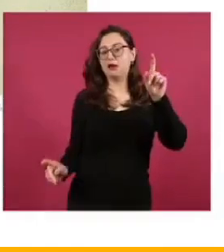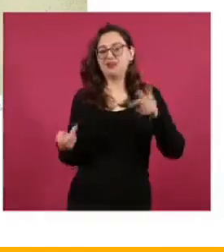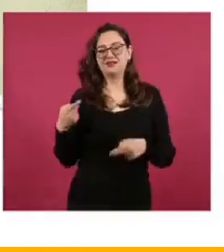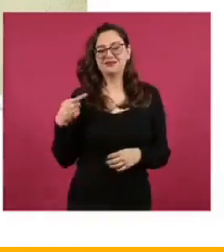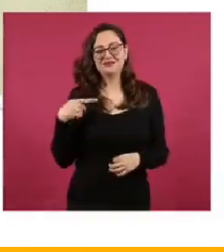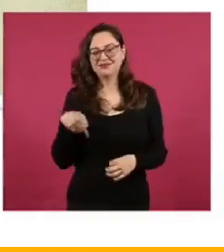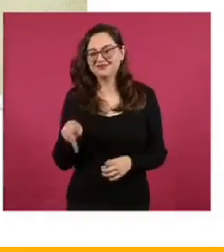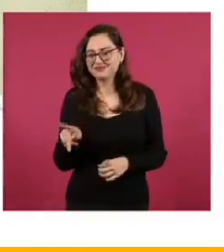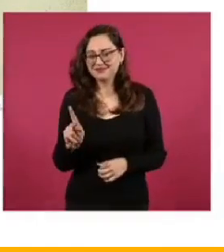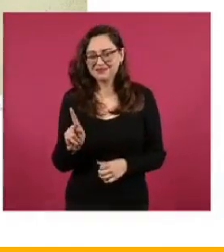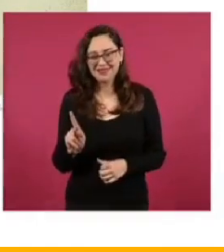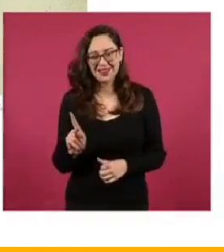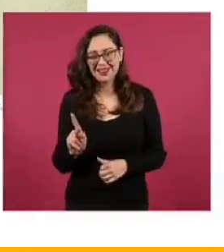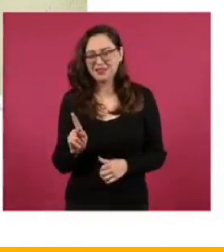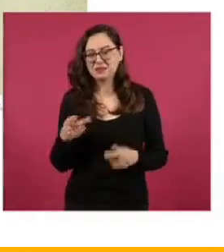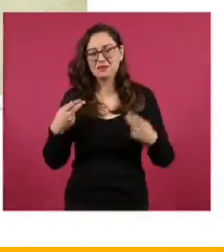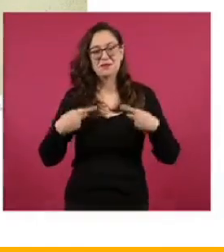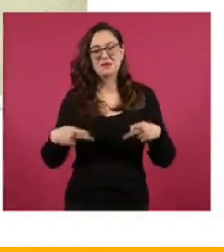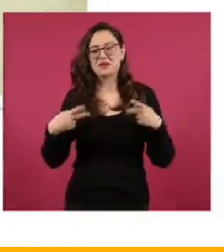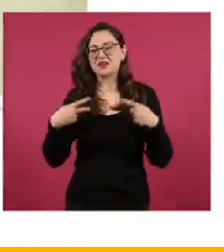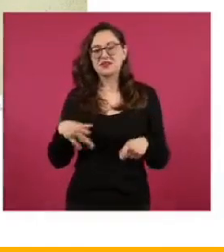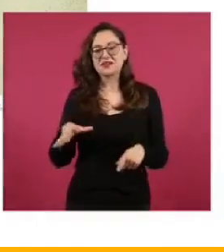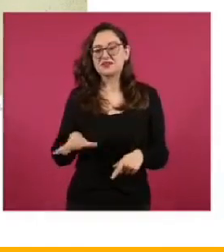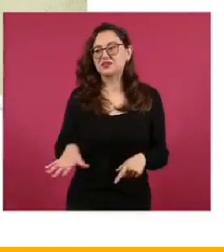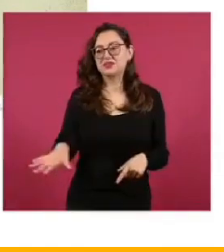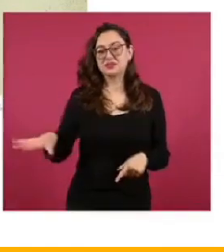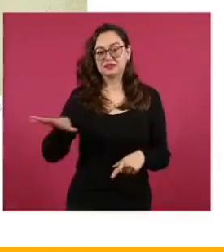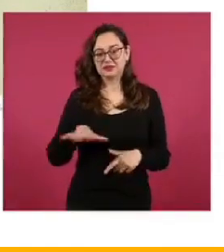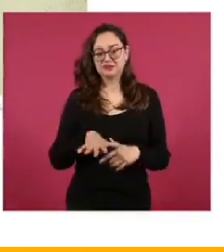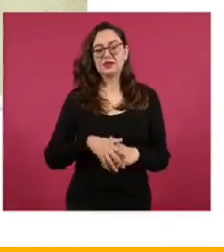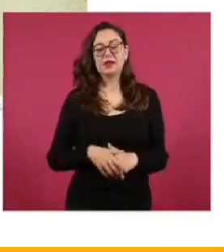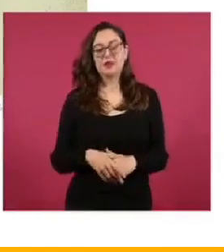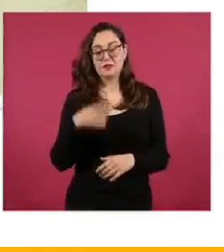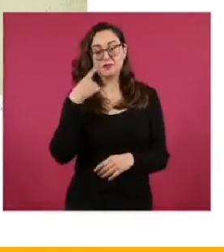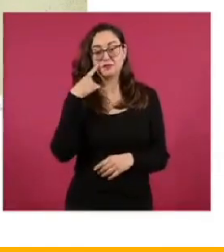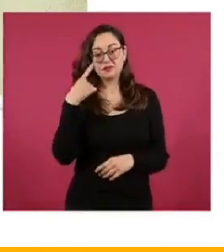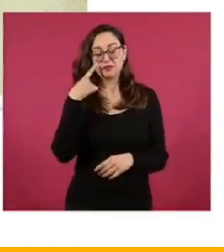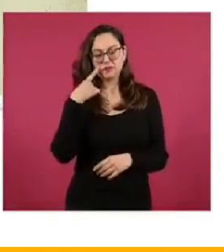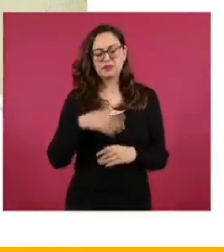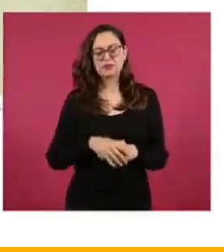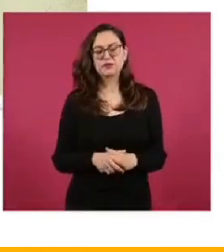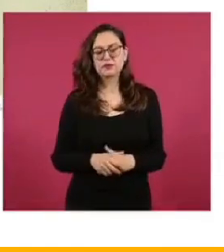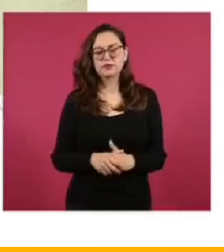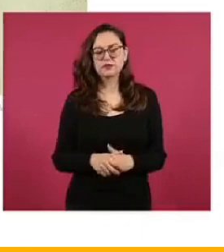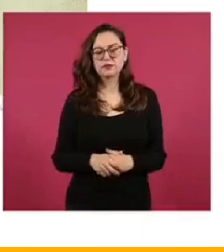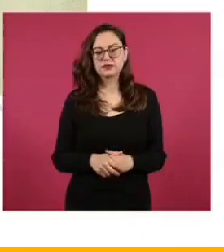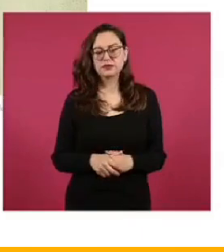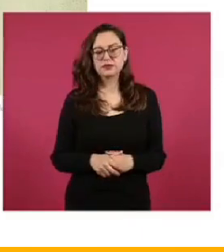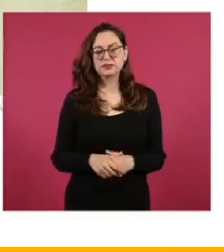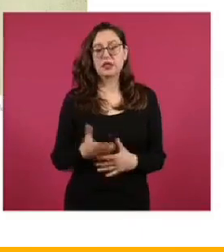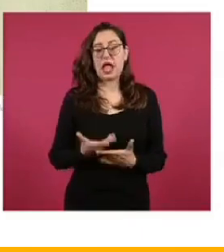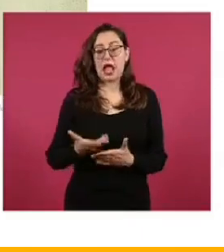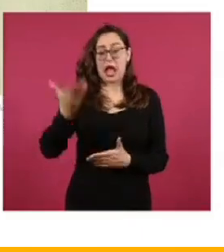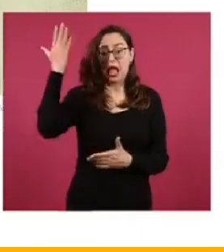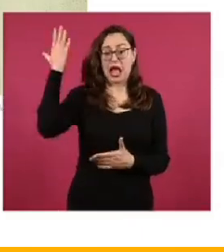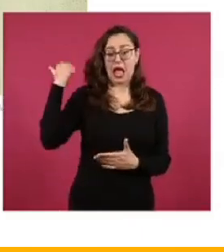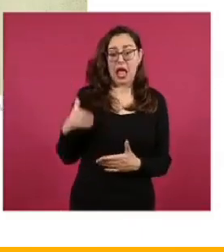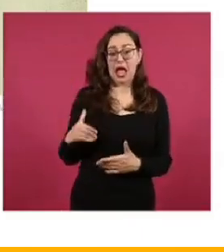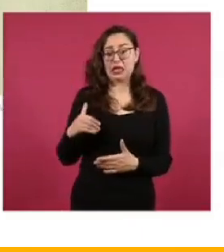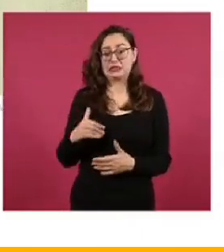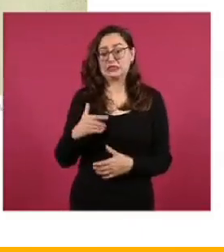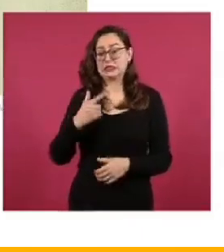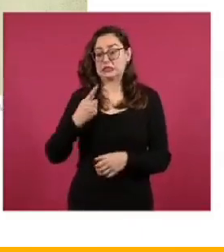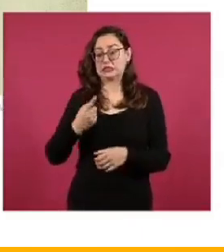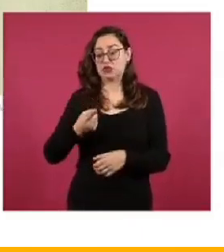su información. Los narcotraficantes canalizaron millones de dólares a